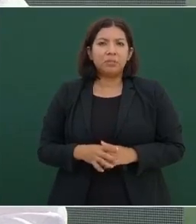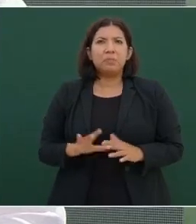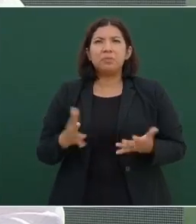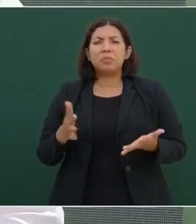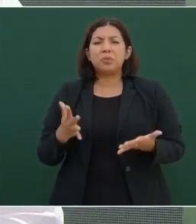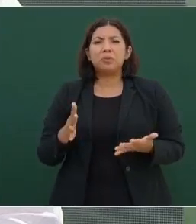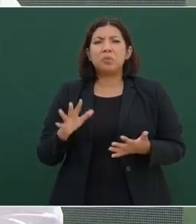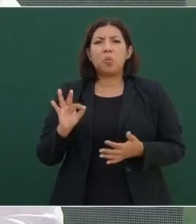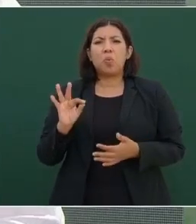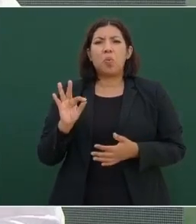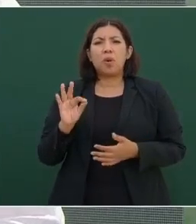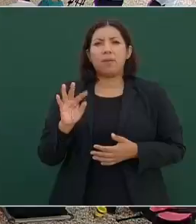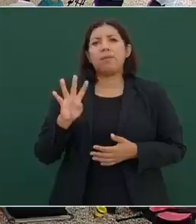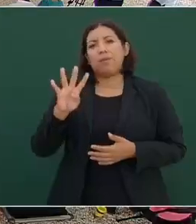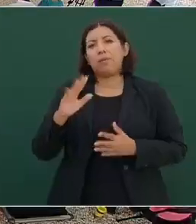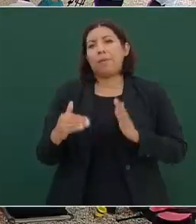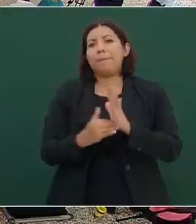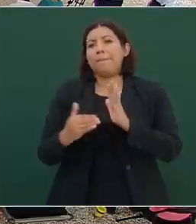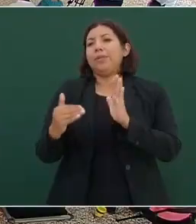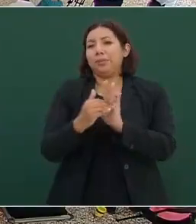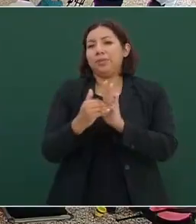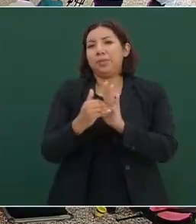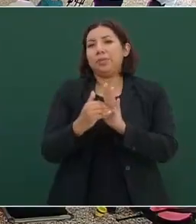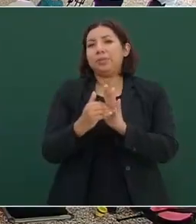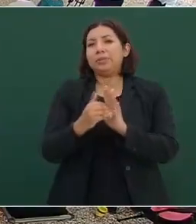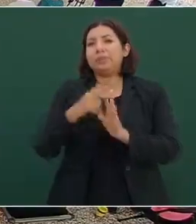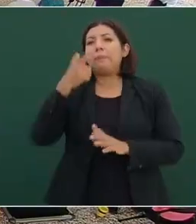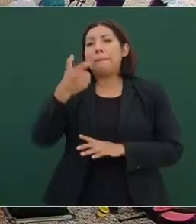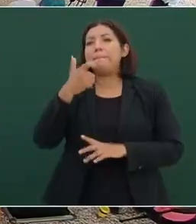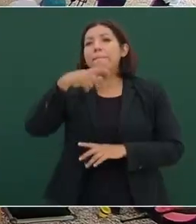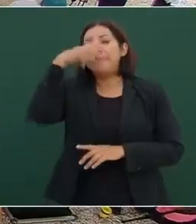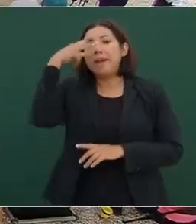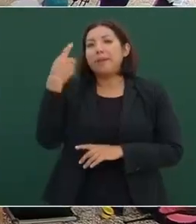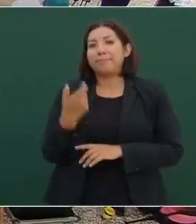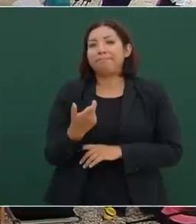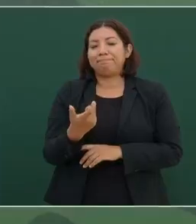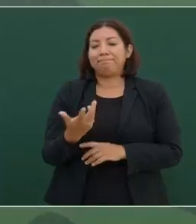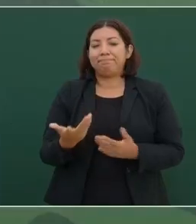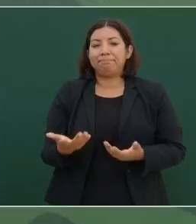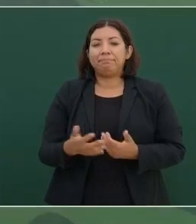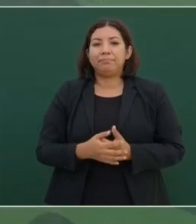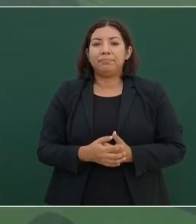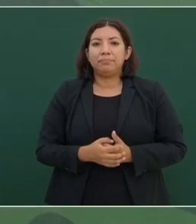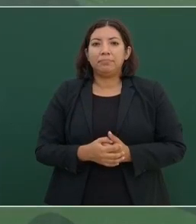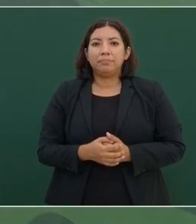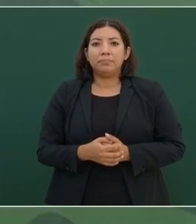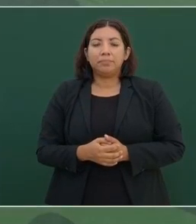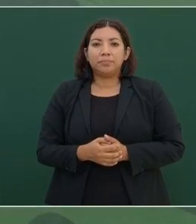equivalen a 44 millones de pesos. Eso es lo que ya